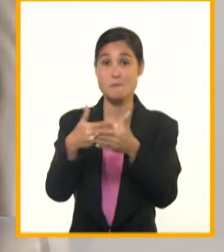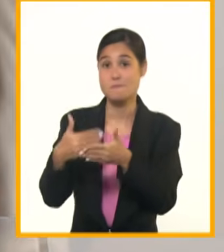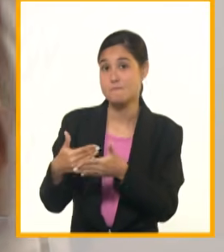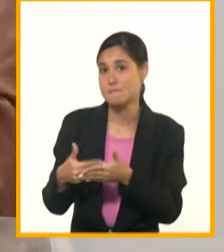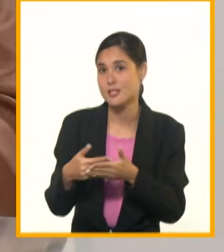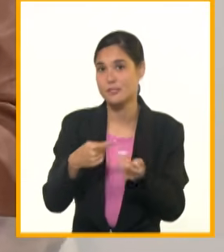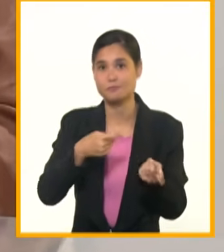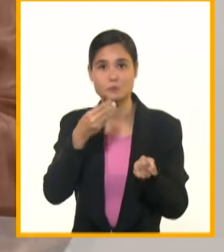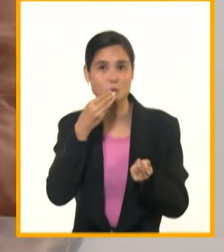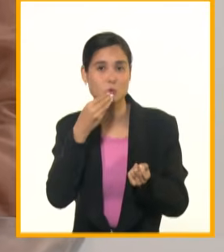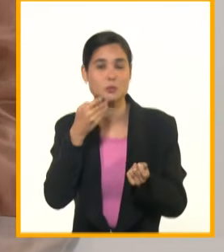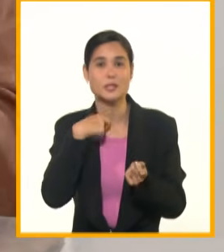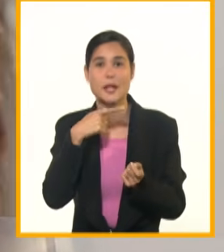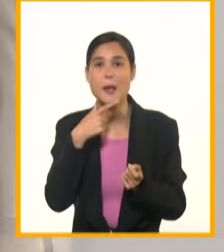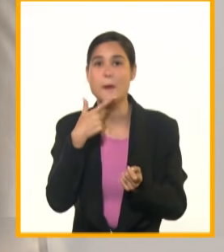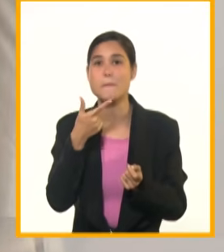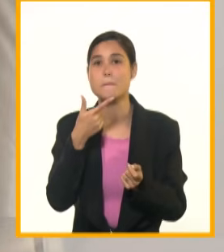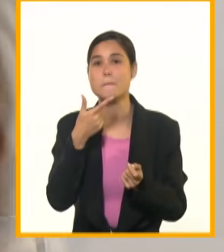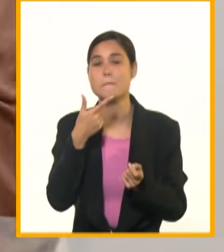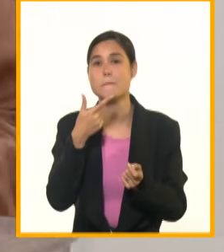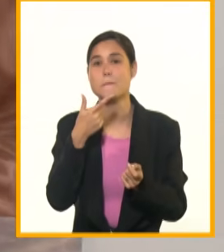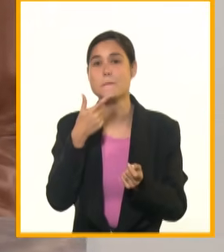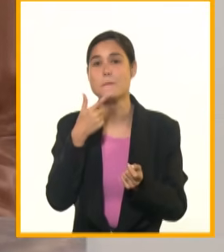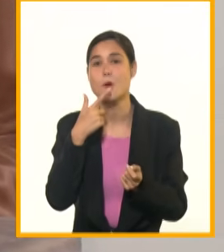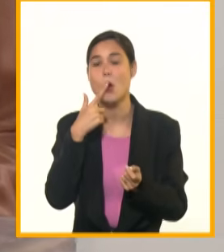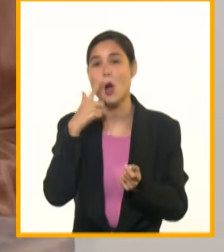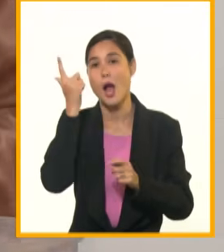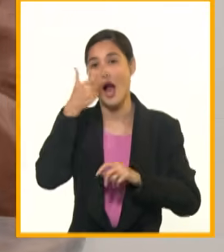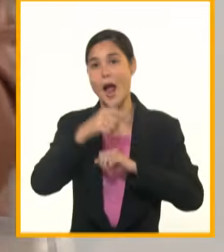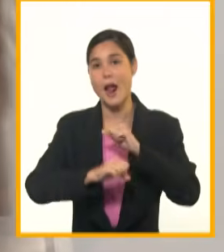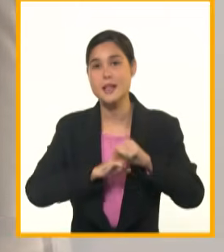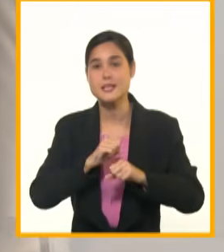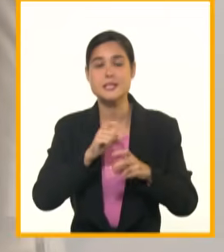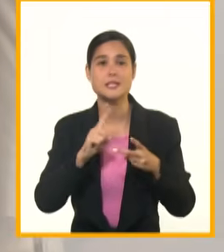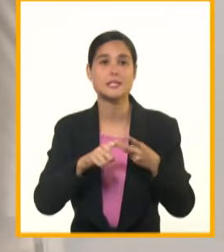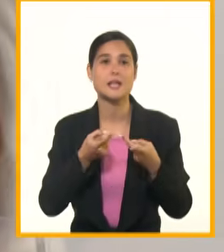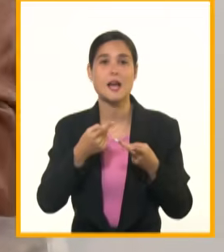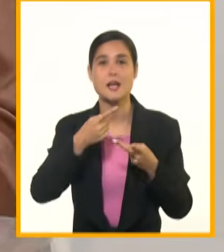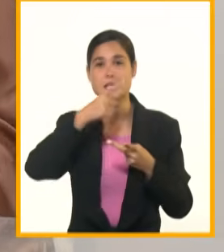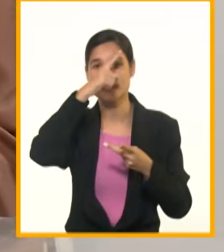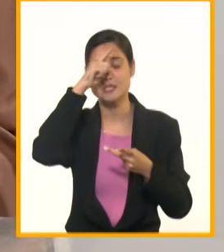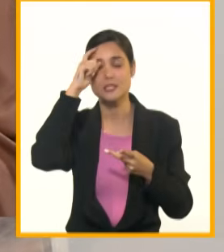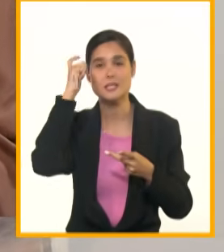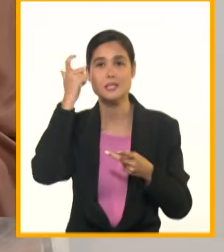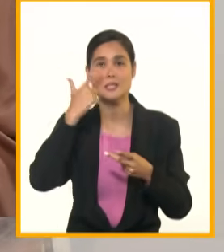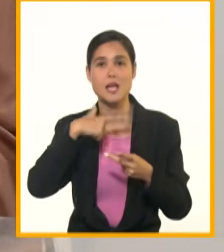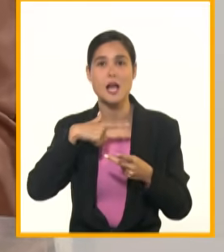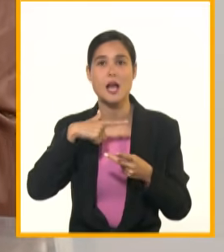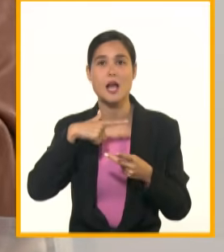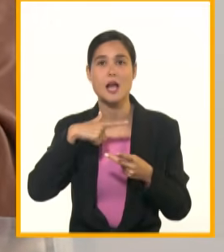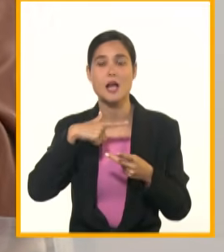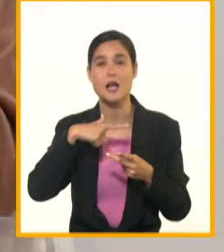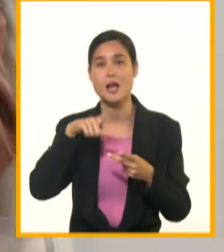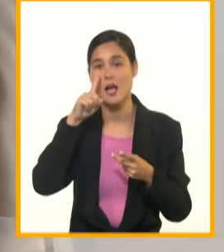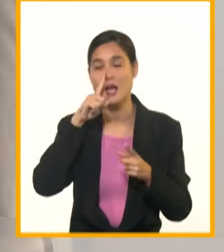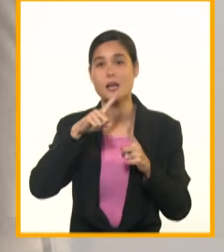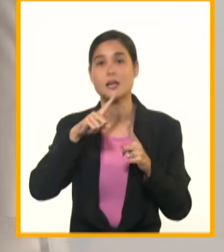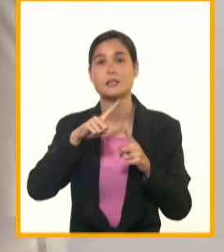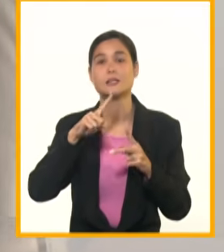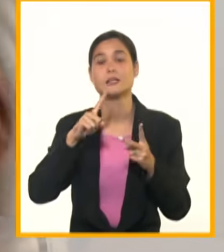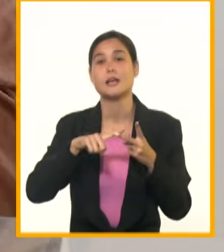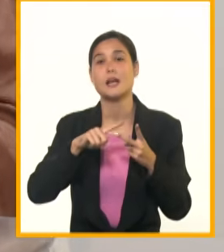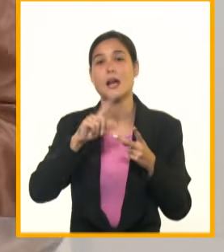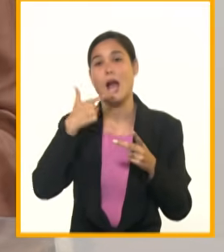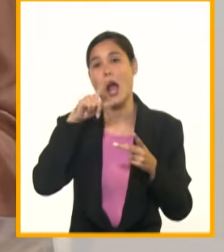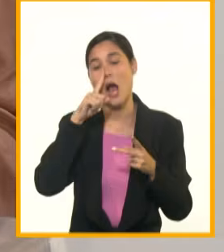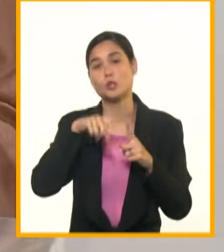de Huira, de Arquizas, de San Antonio, de Artemisa. Estamos hablando de la empresa de los Naranjos, una empresa genética